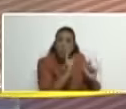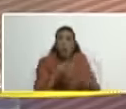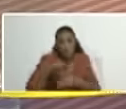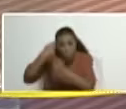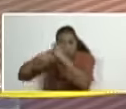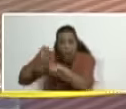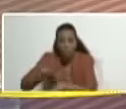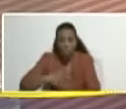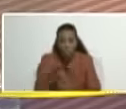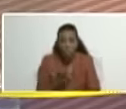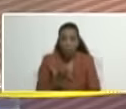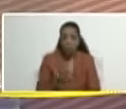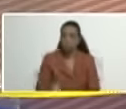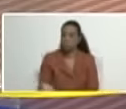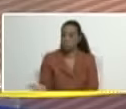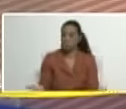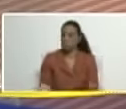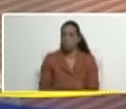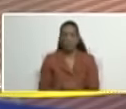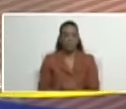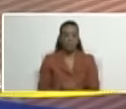producto?